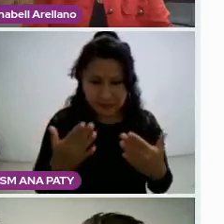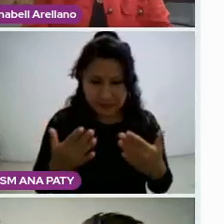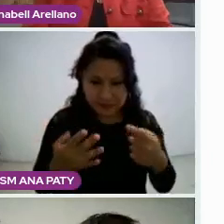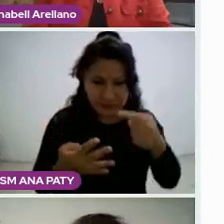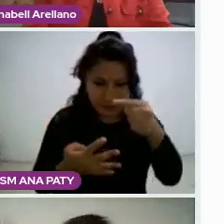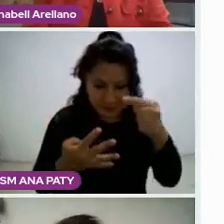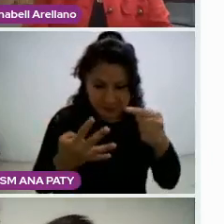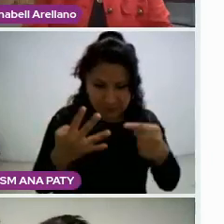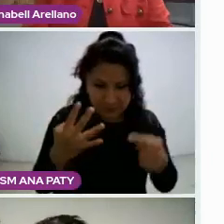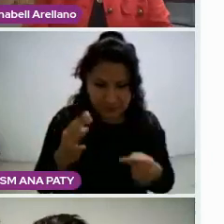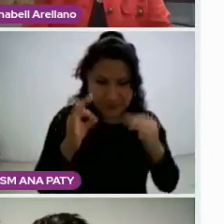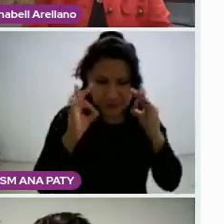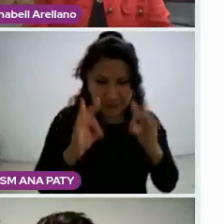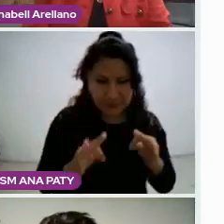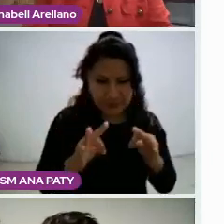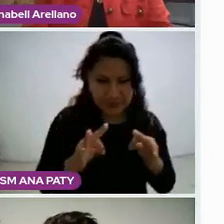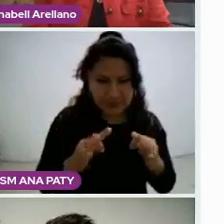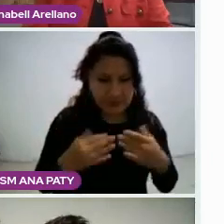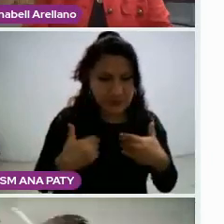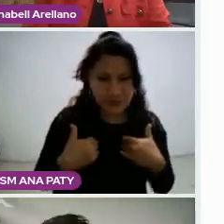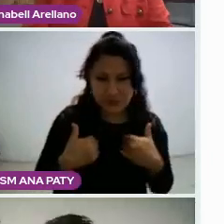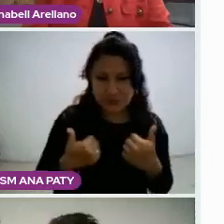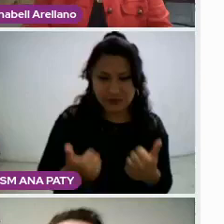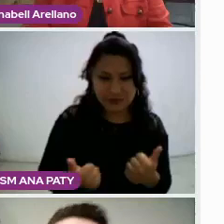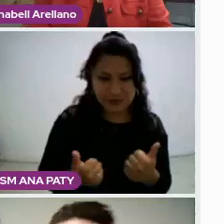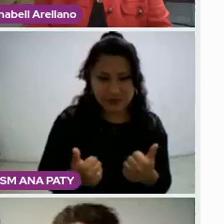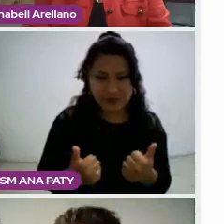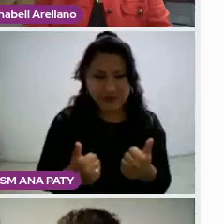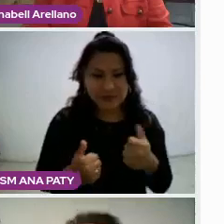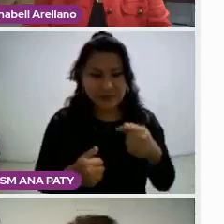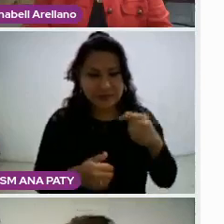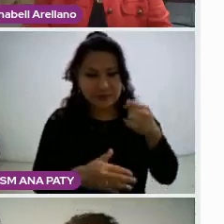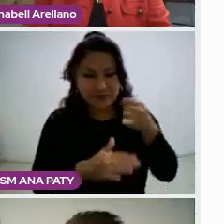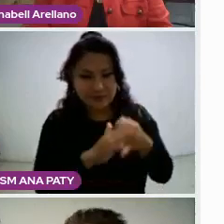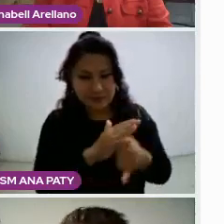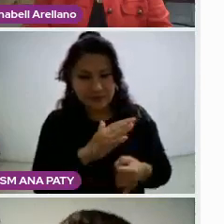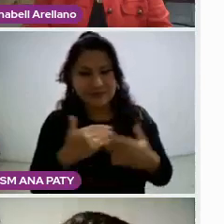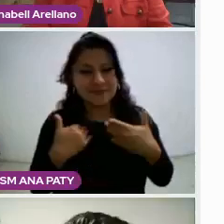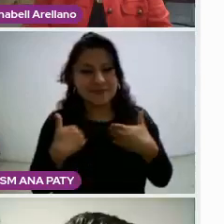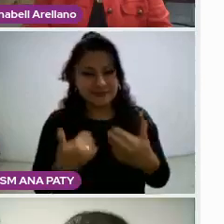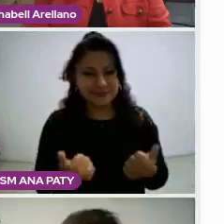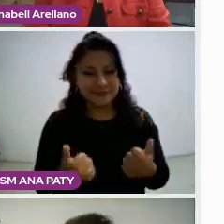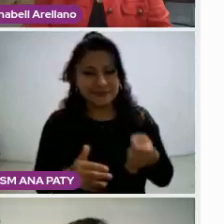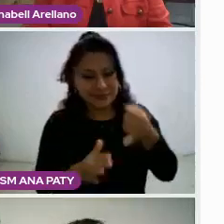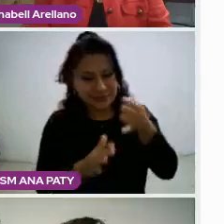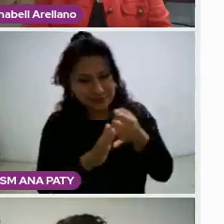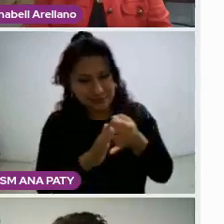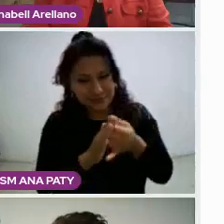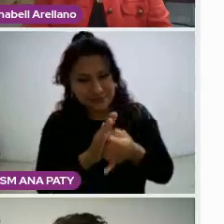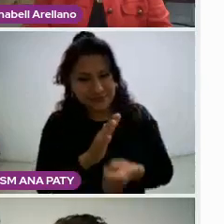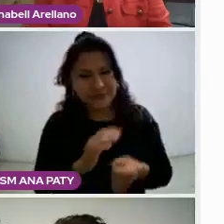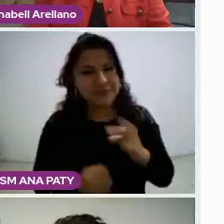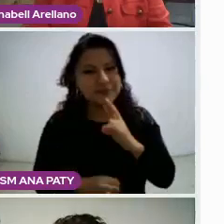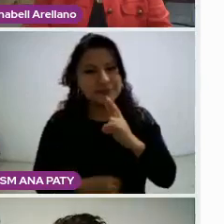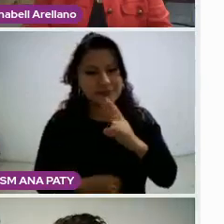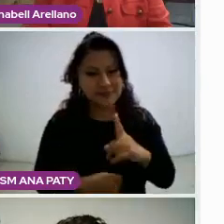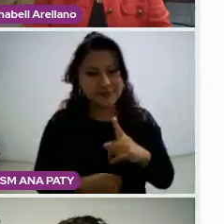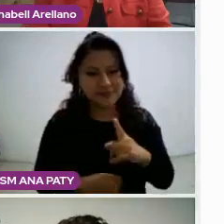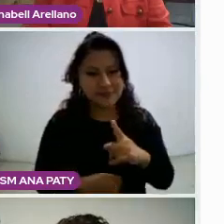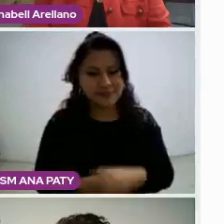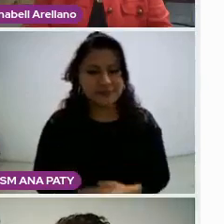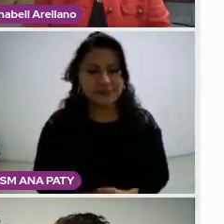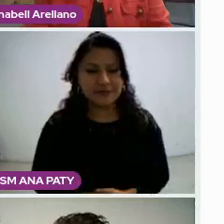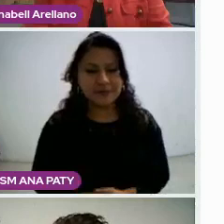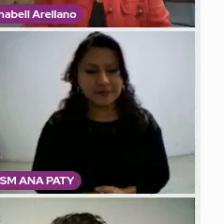el albur y el abstracto lo entiende más allá y hasta puede responder. Eso es a esa parte, ¿no?